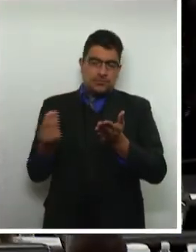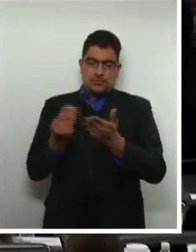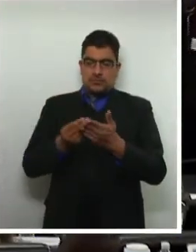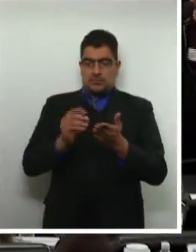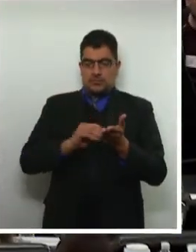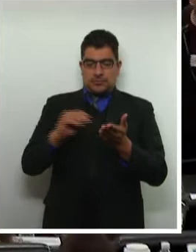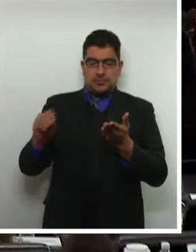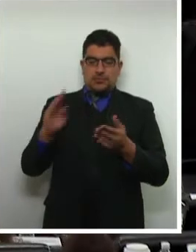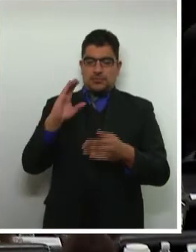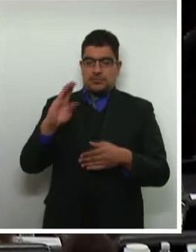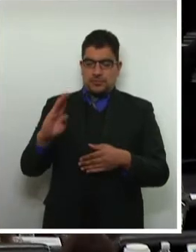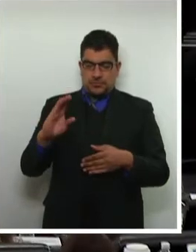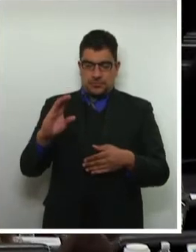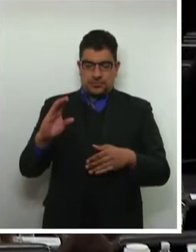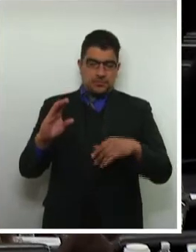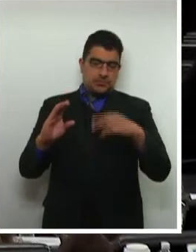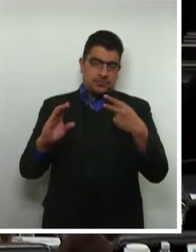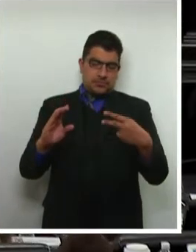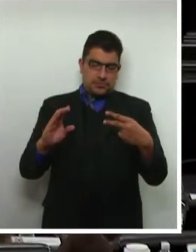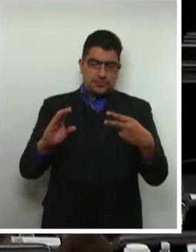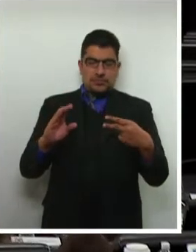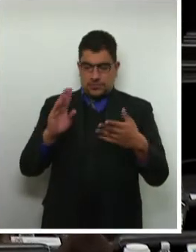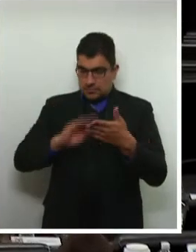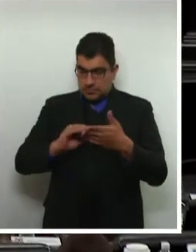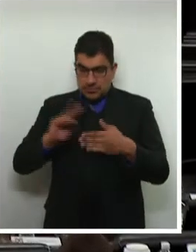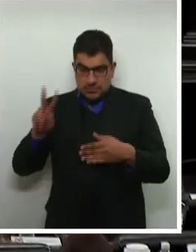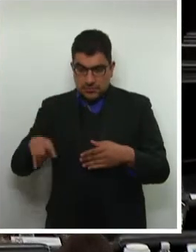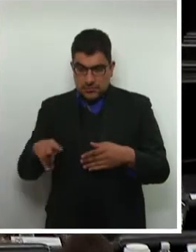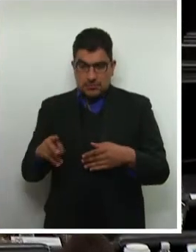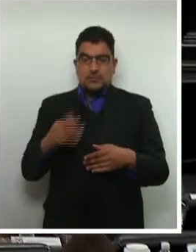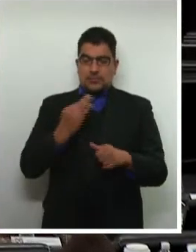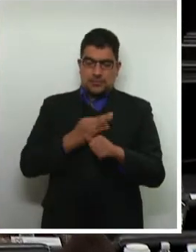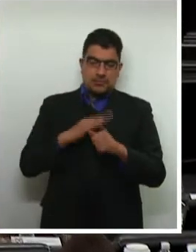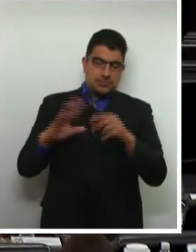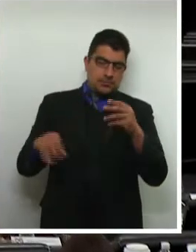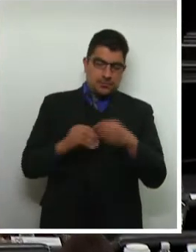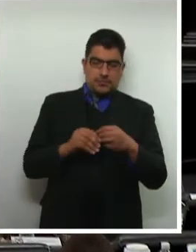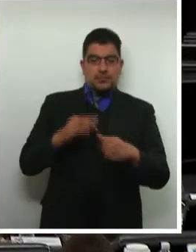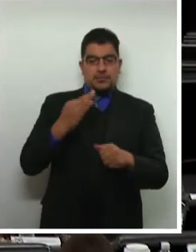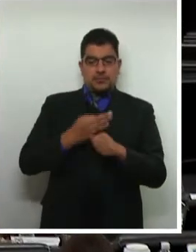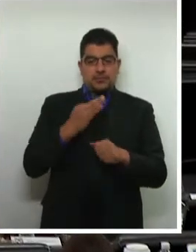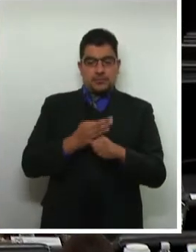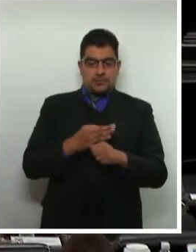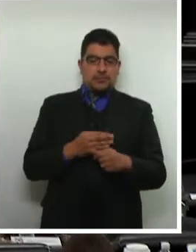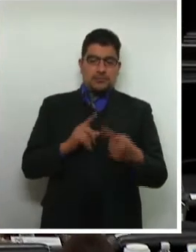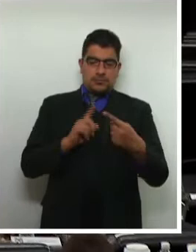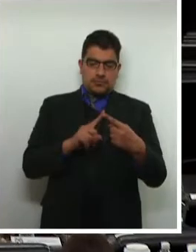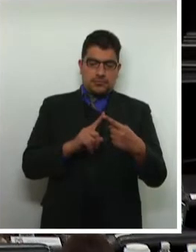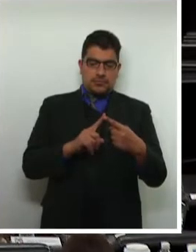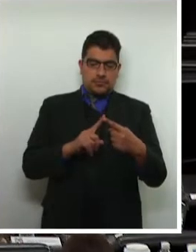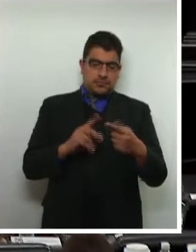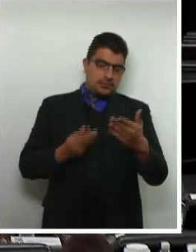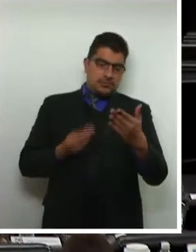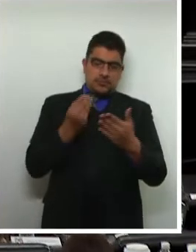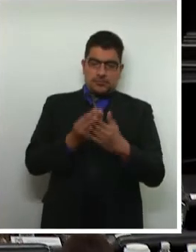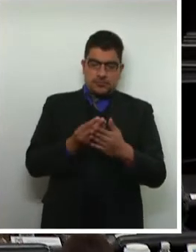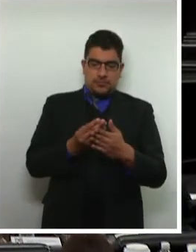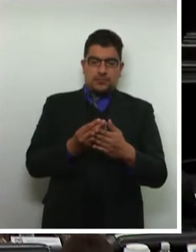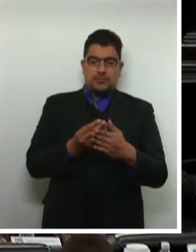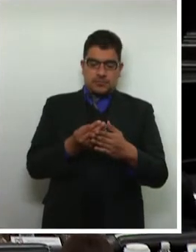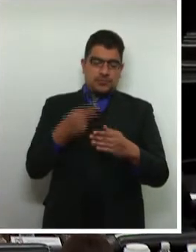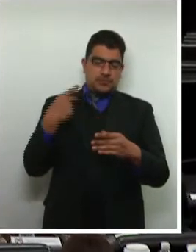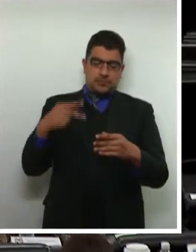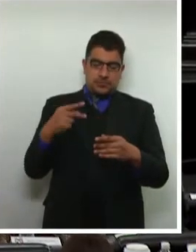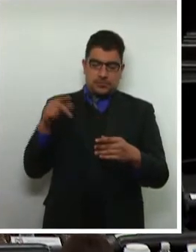al apartado C en el numeral 2. De modo tal que nos quedan las reservas que presentará en